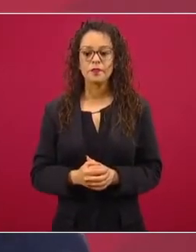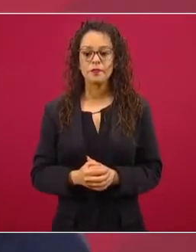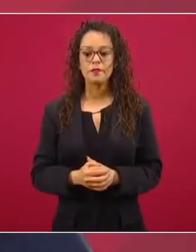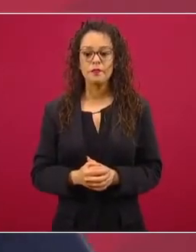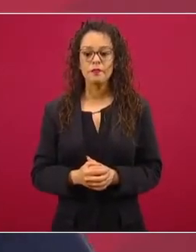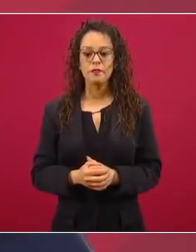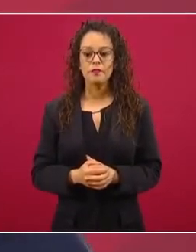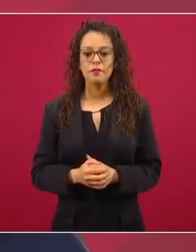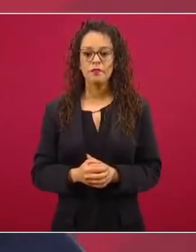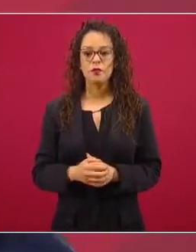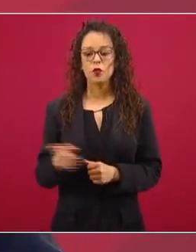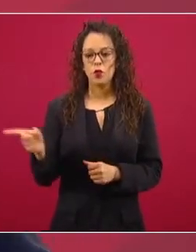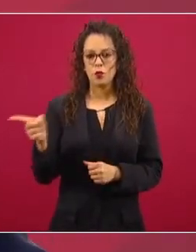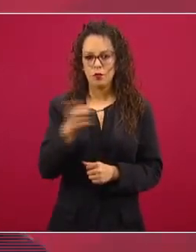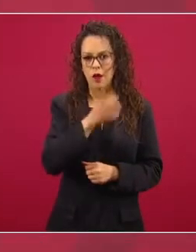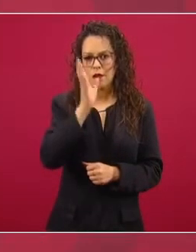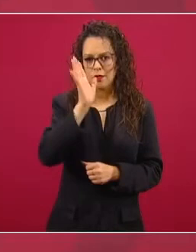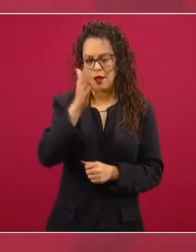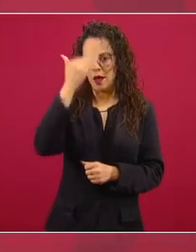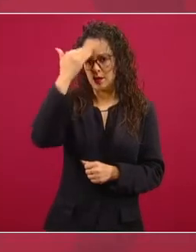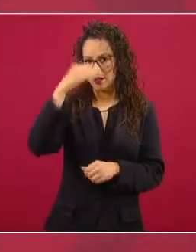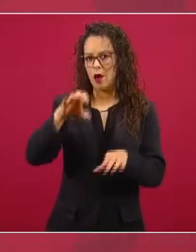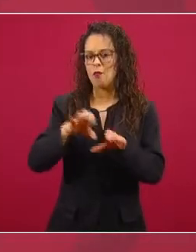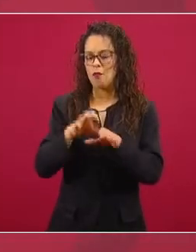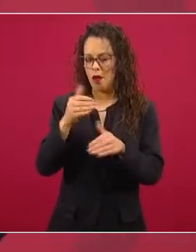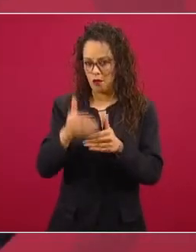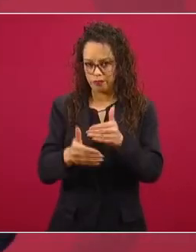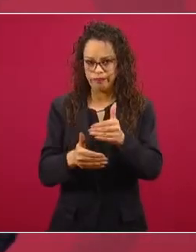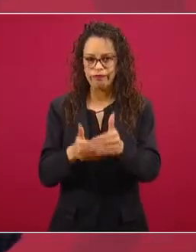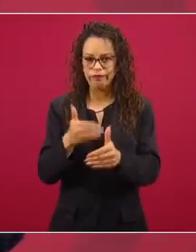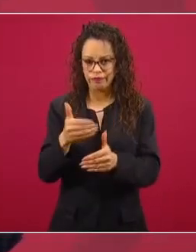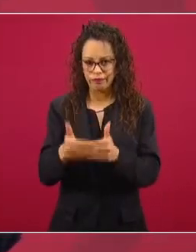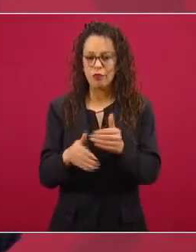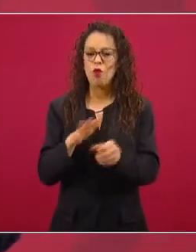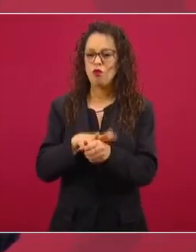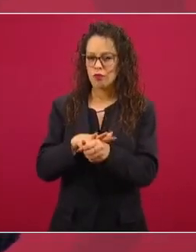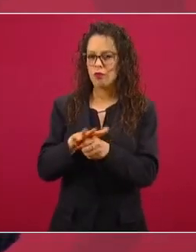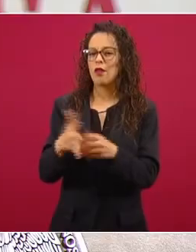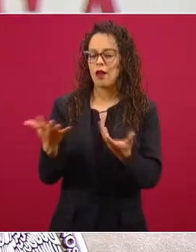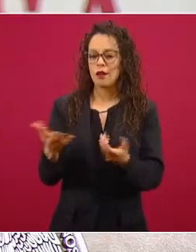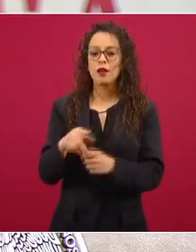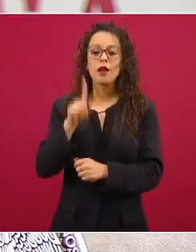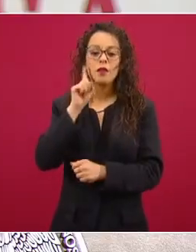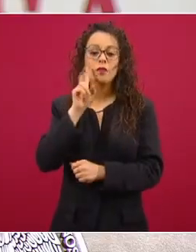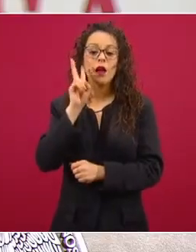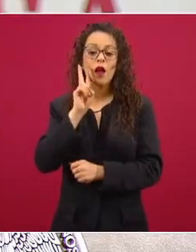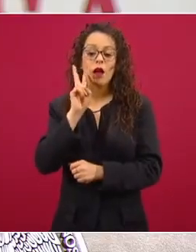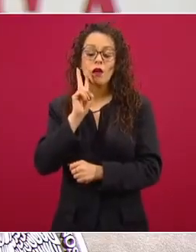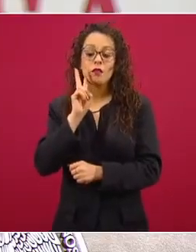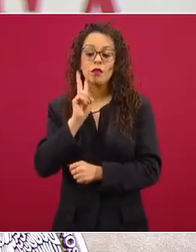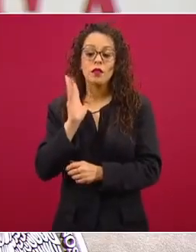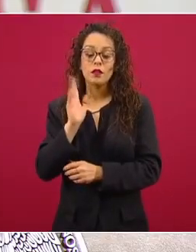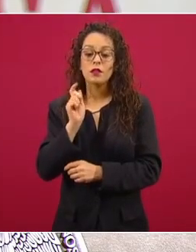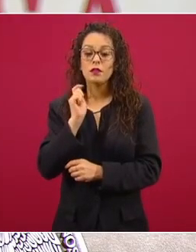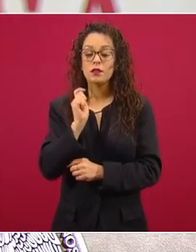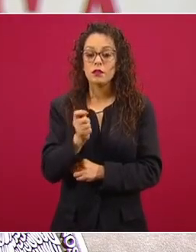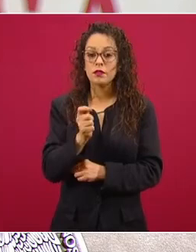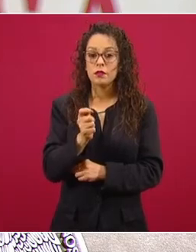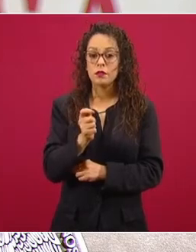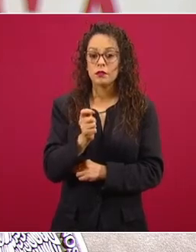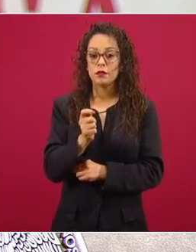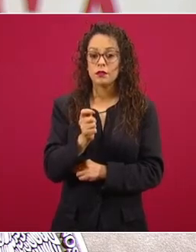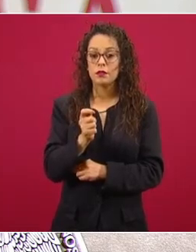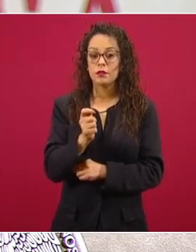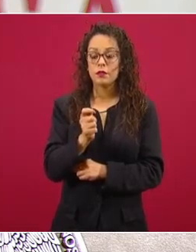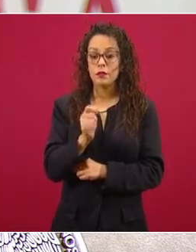conocen ustedes el procedimiento. Mañana se va a resolver si